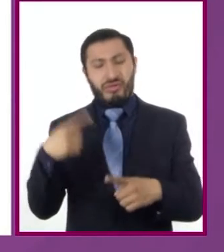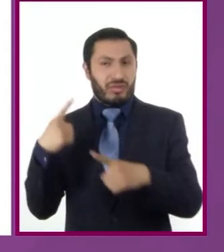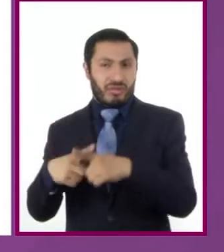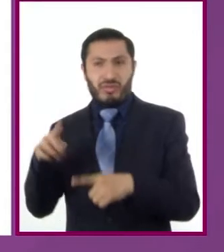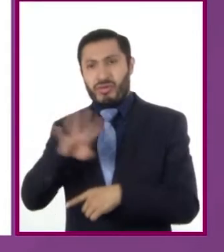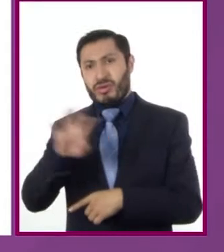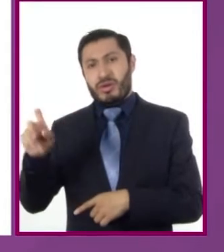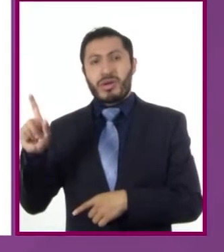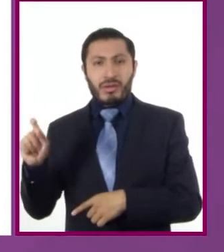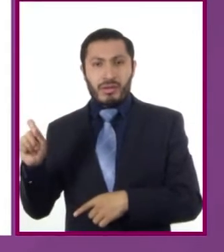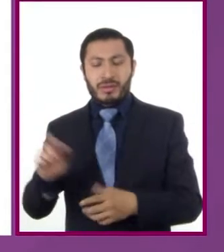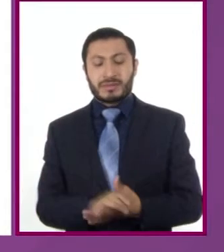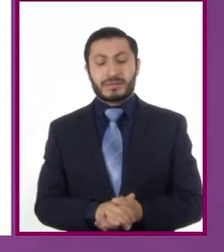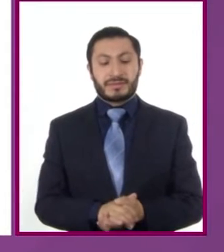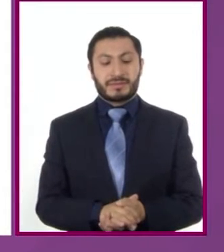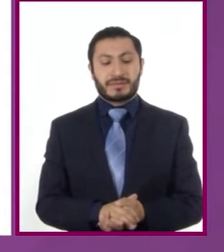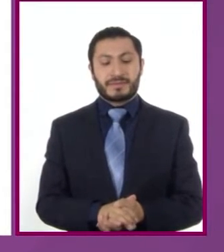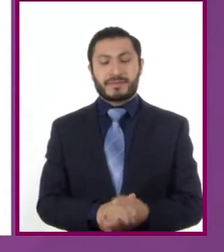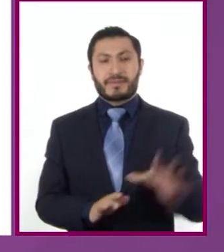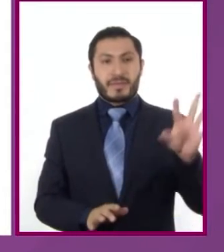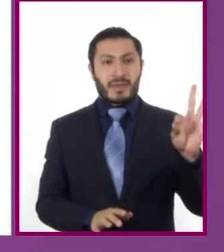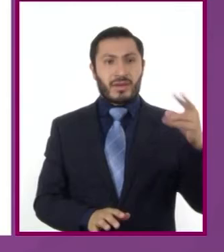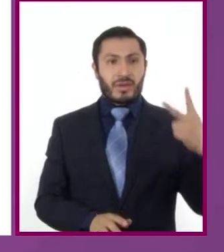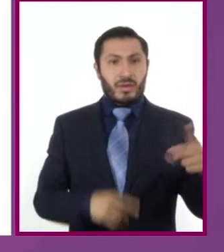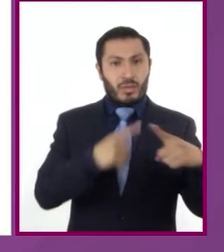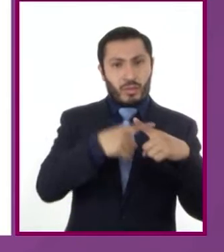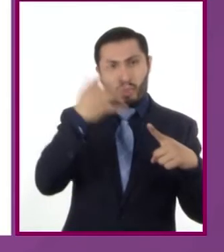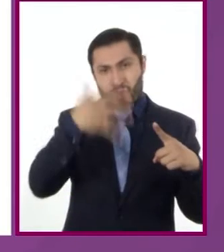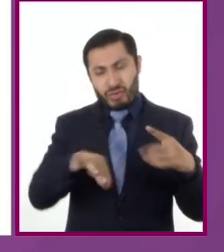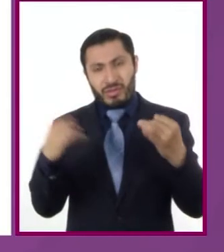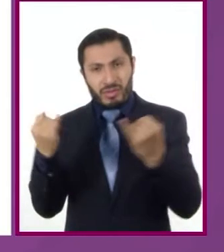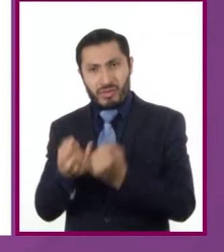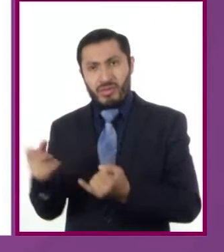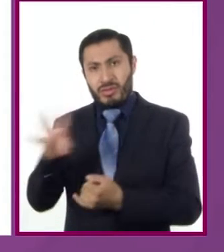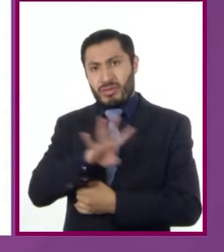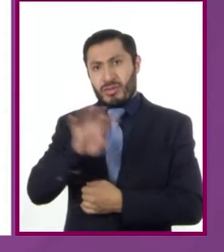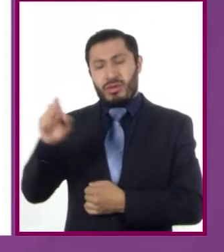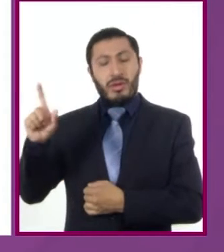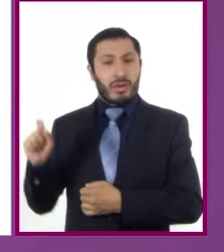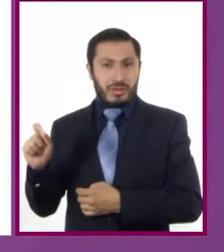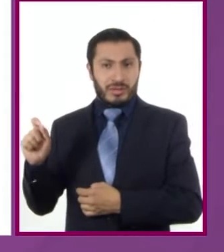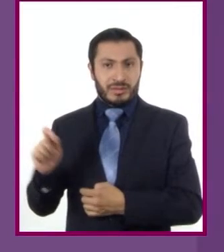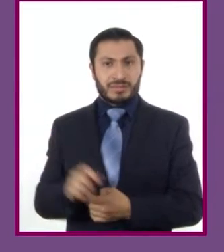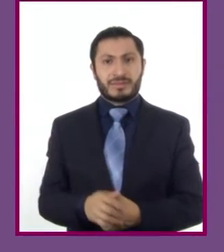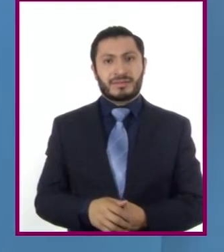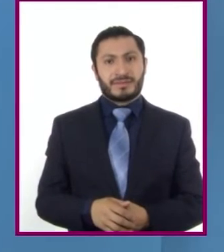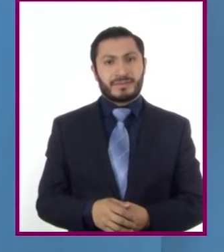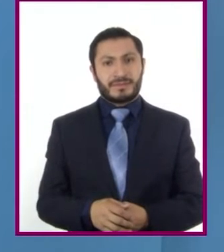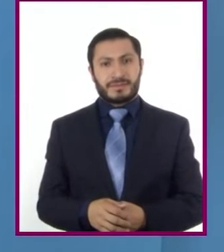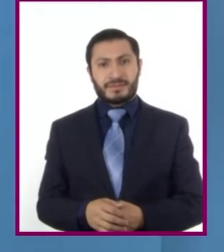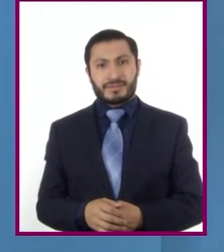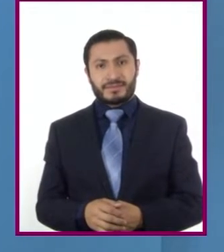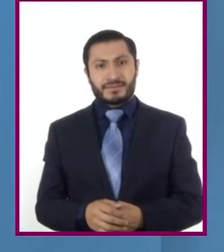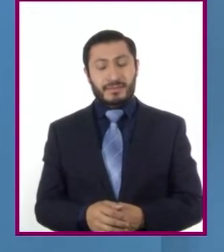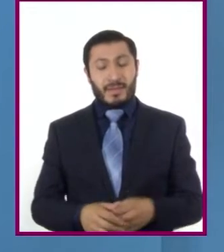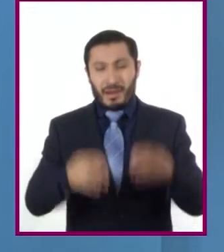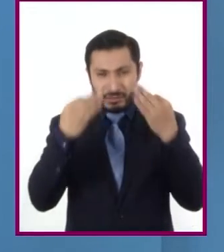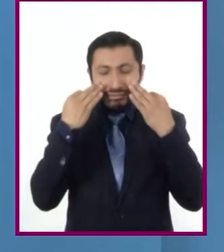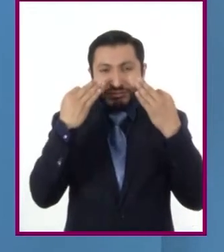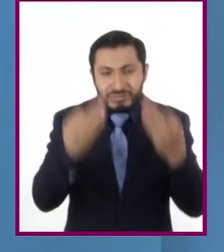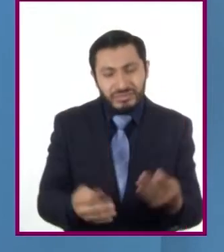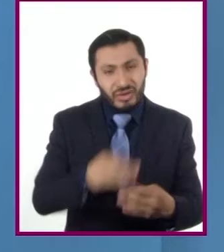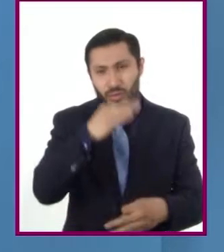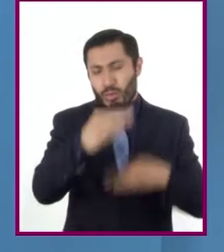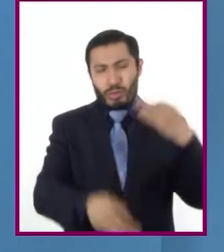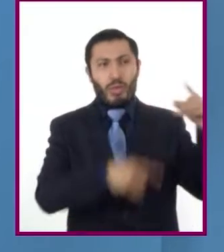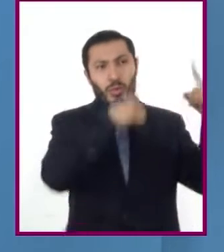a 420. 42 por 10 es igual a 420. ¿Se dieron cuenta que